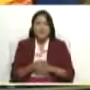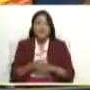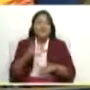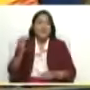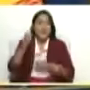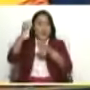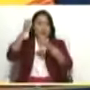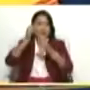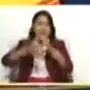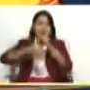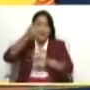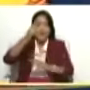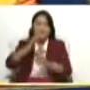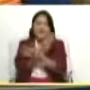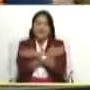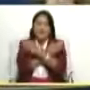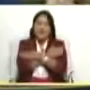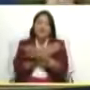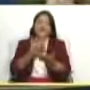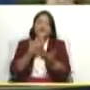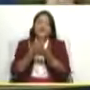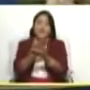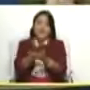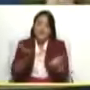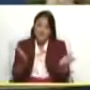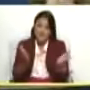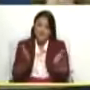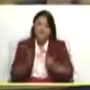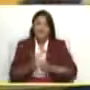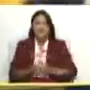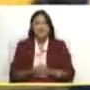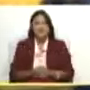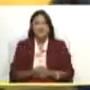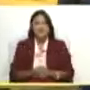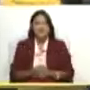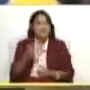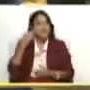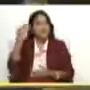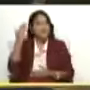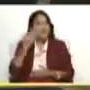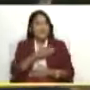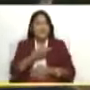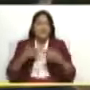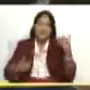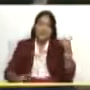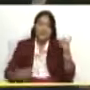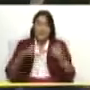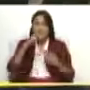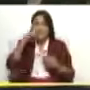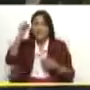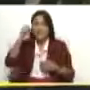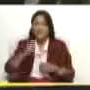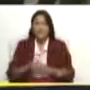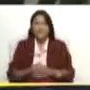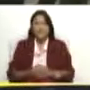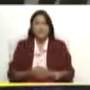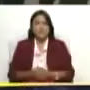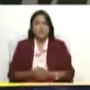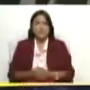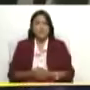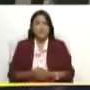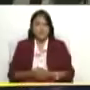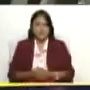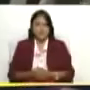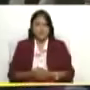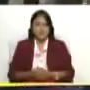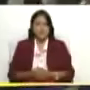triunfo Muchas gracias escuchamos palabras del presidente constitucional de la República bolivariana de